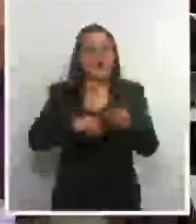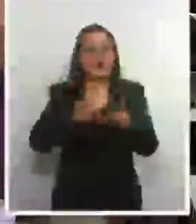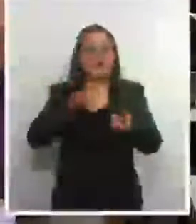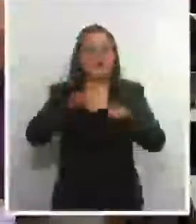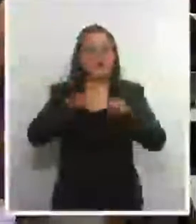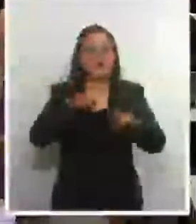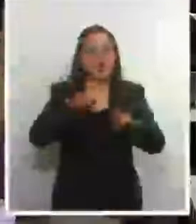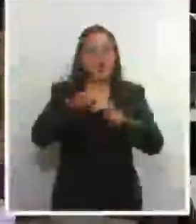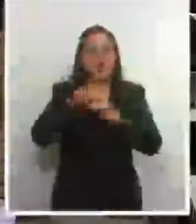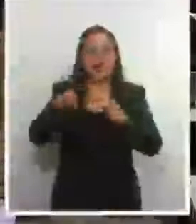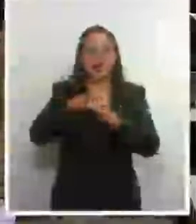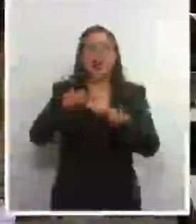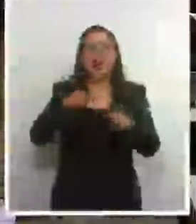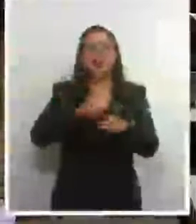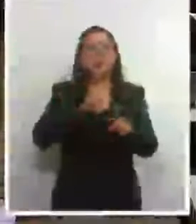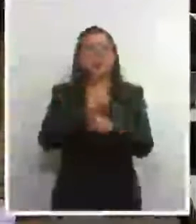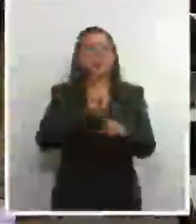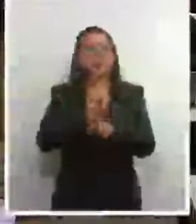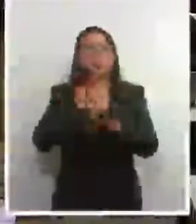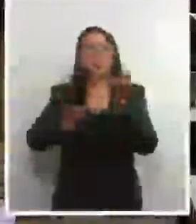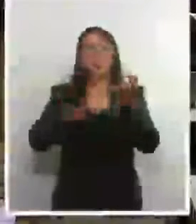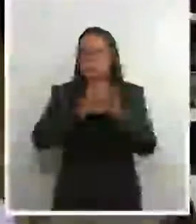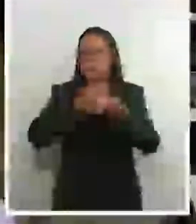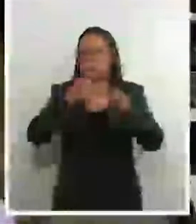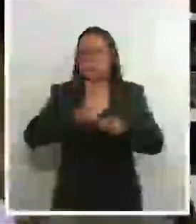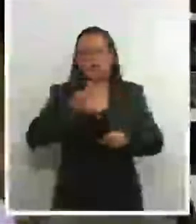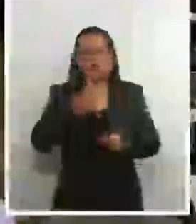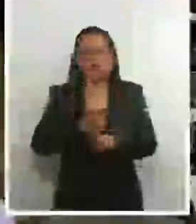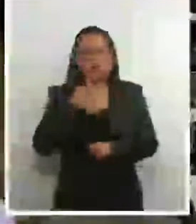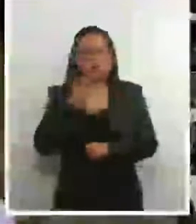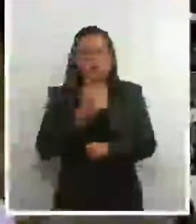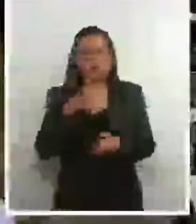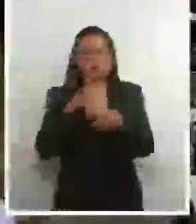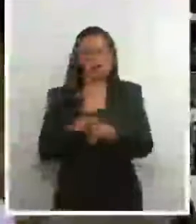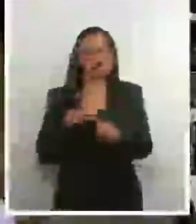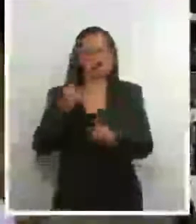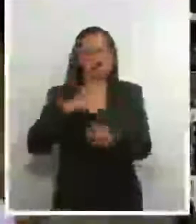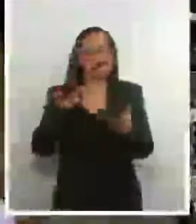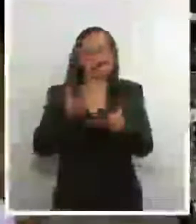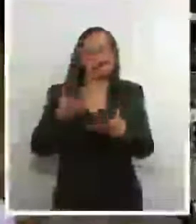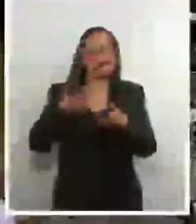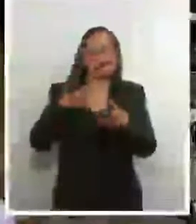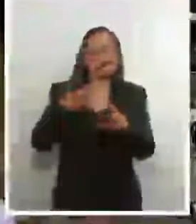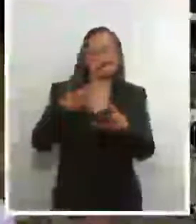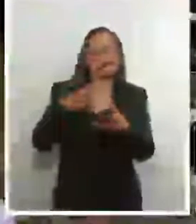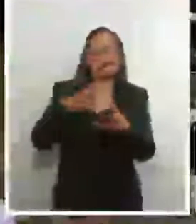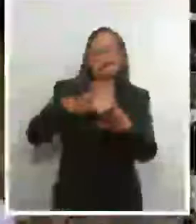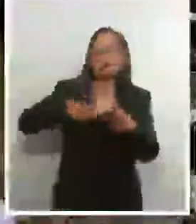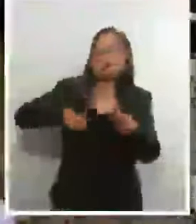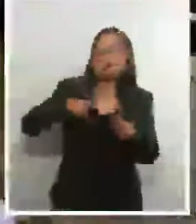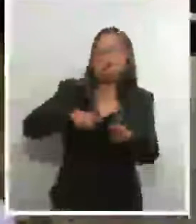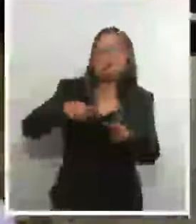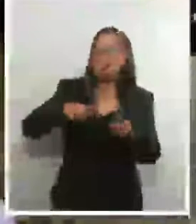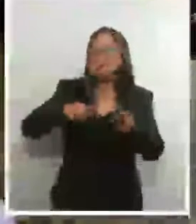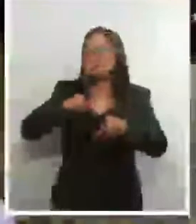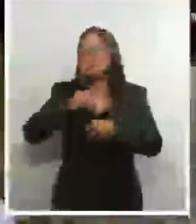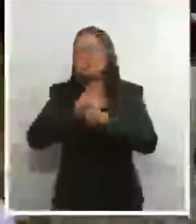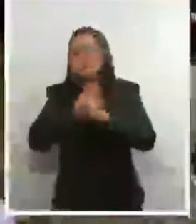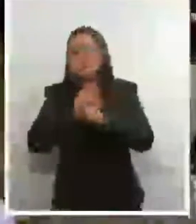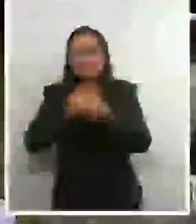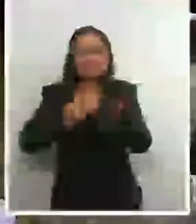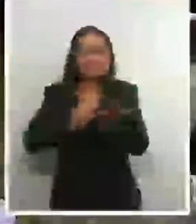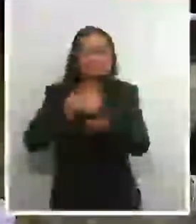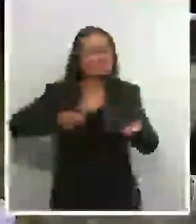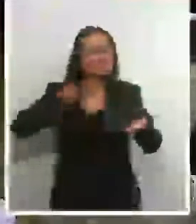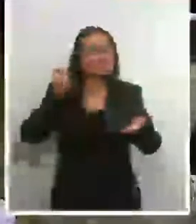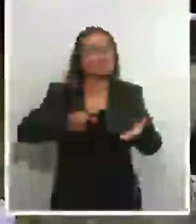control, vigilancia y disciplina de la seguridad y en la procuración e impartición de justicia en